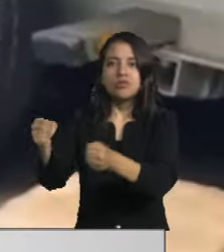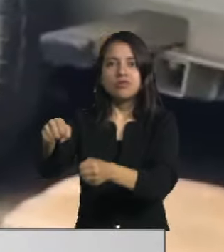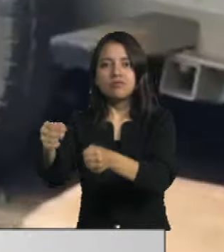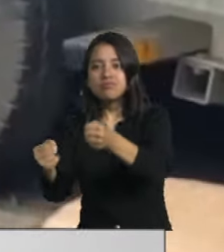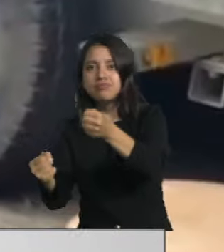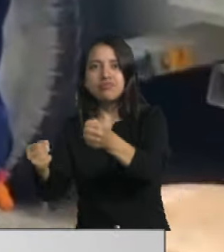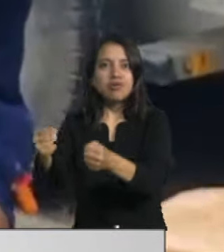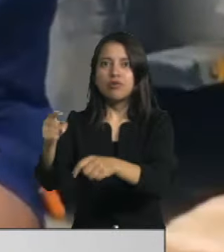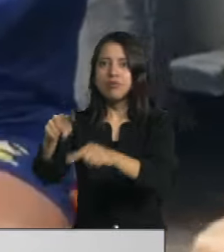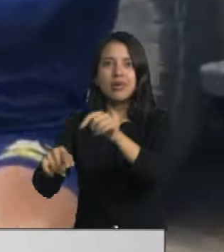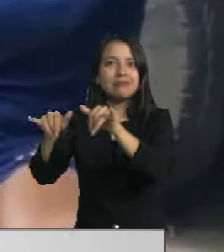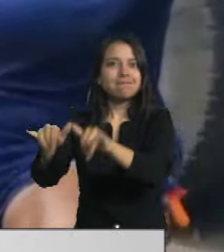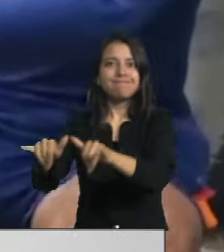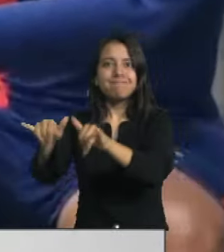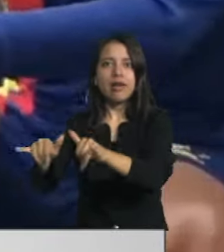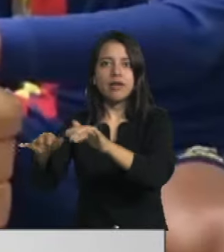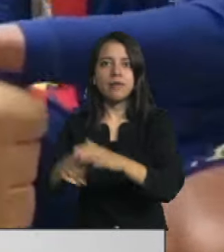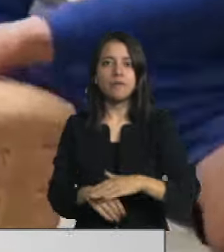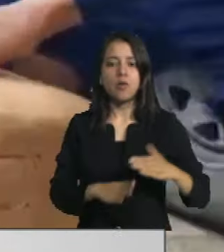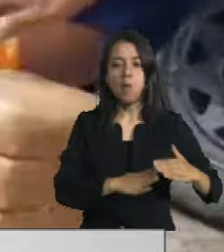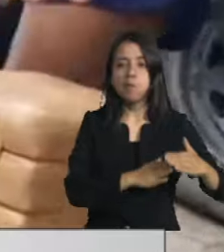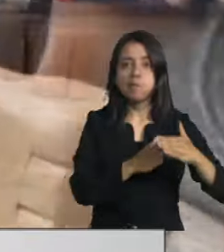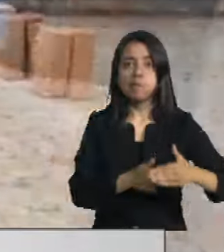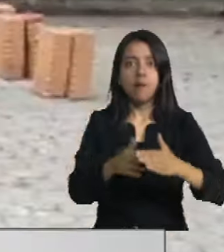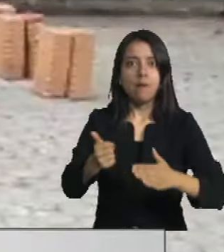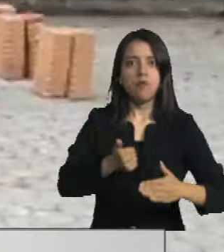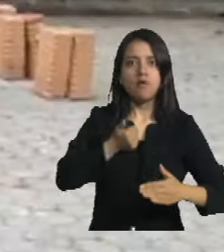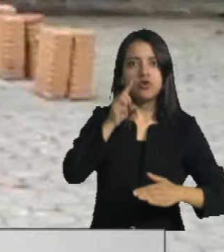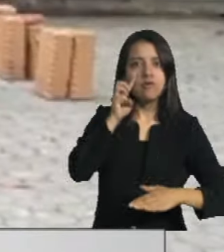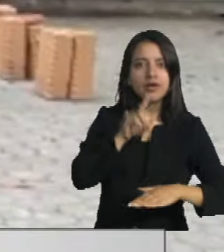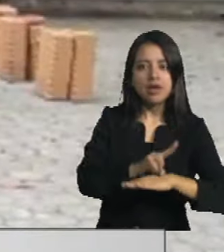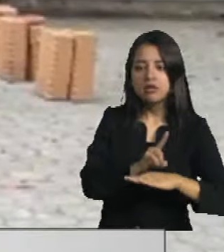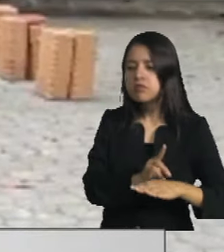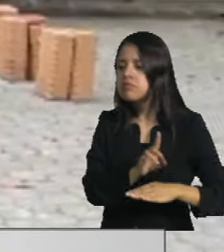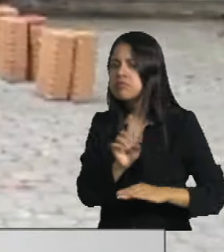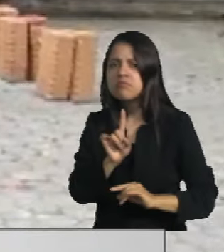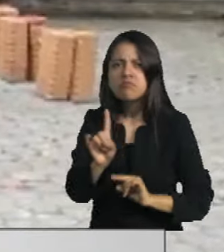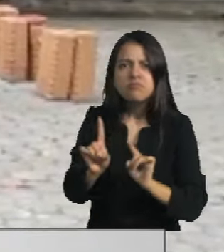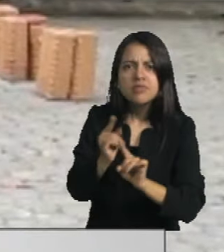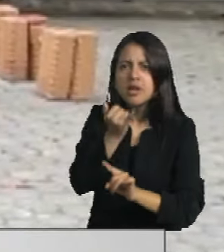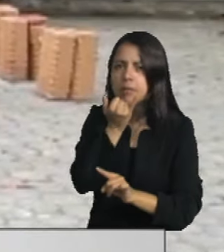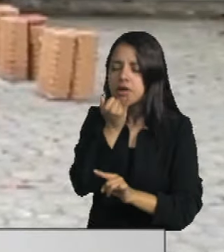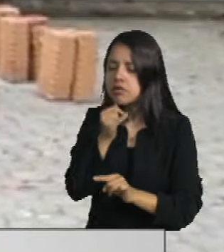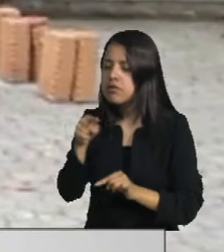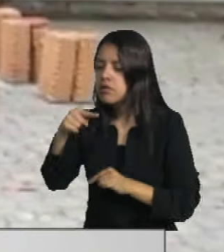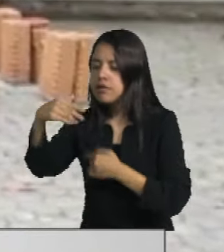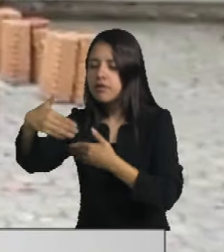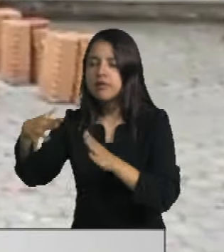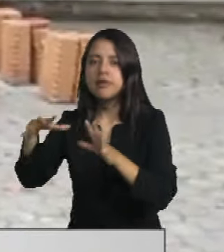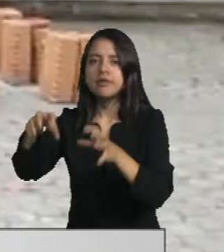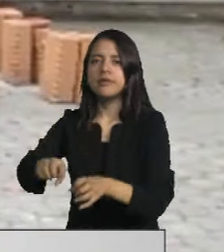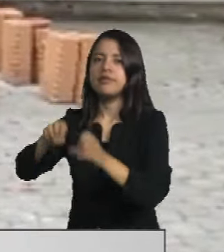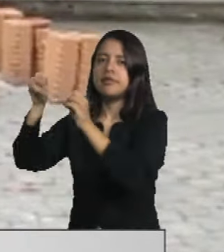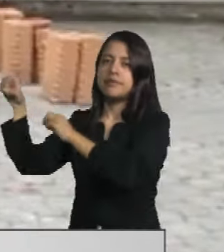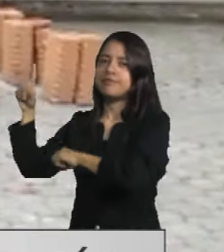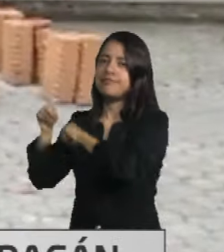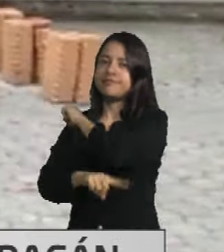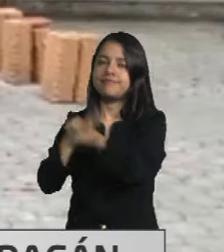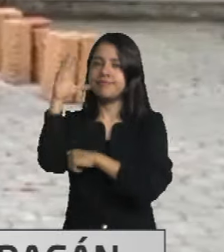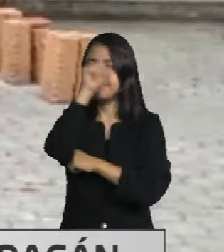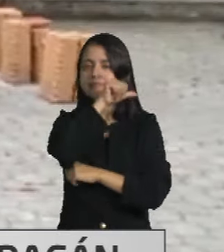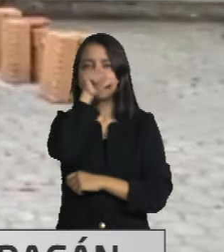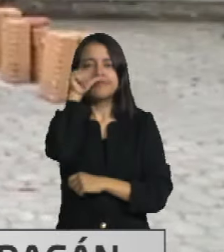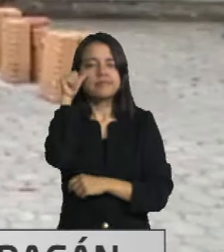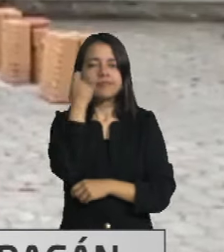llevándolo junto al personal a puerto seguro. El personal y material fue conducido a puerto de manera segura y puesto a disposición de las